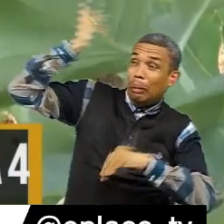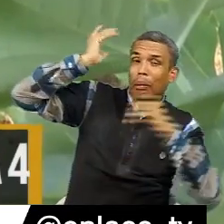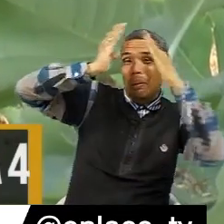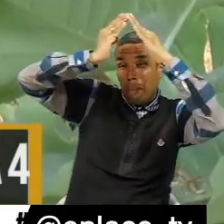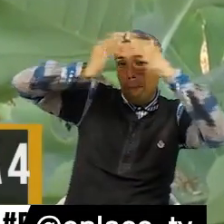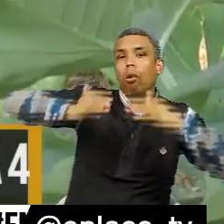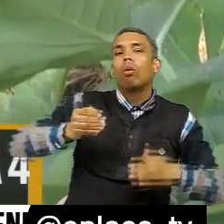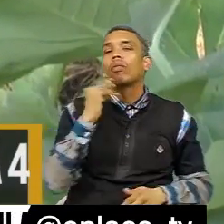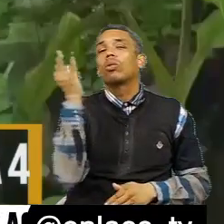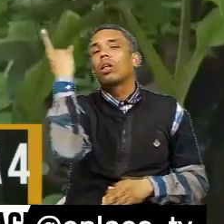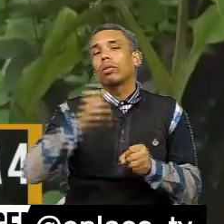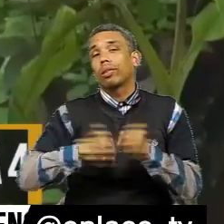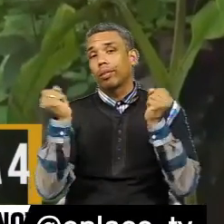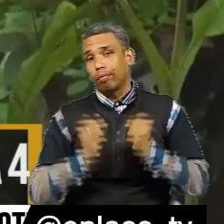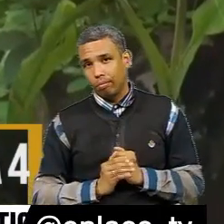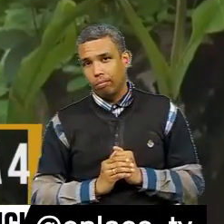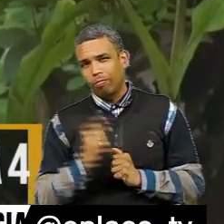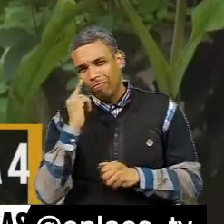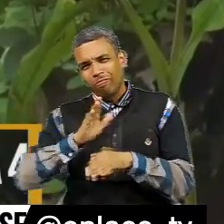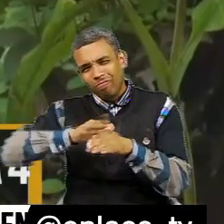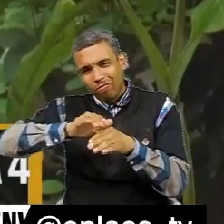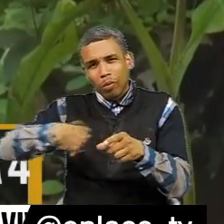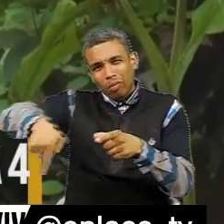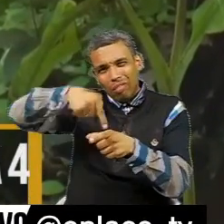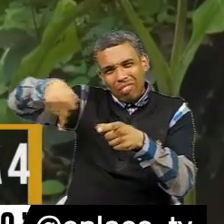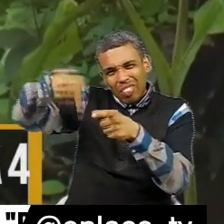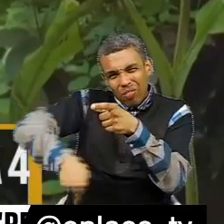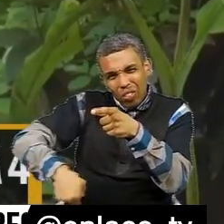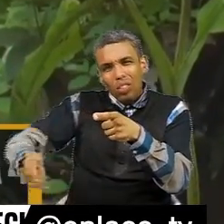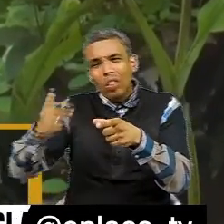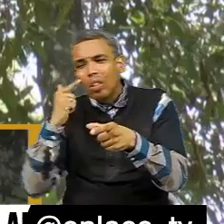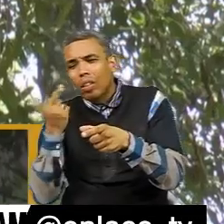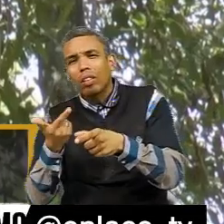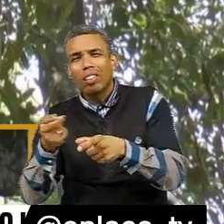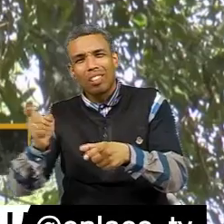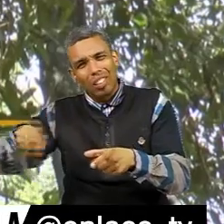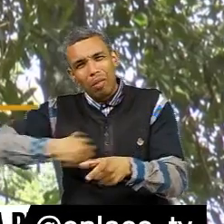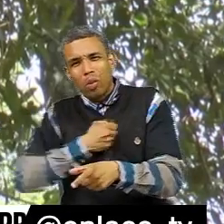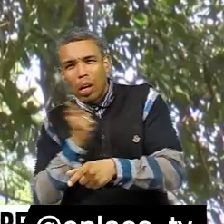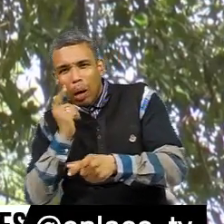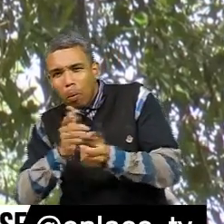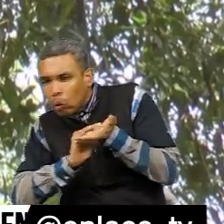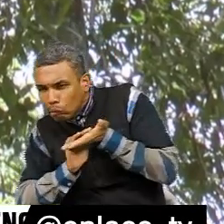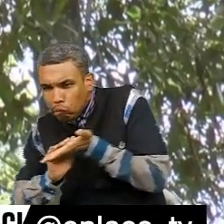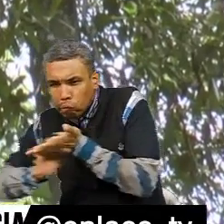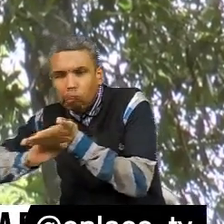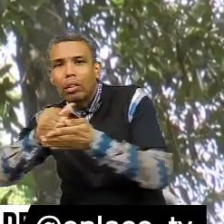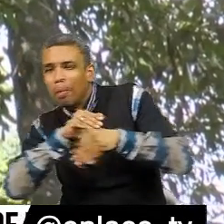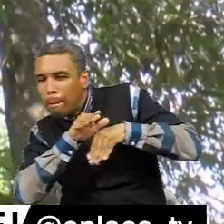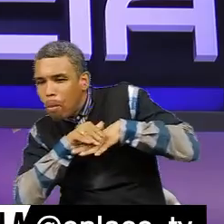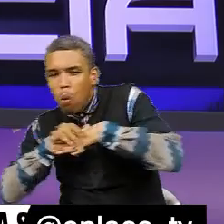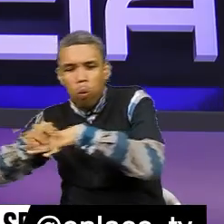cierre definitivo de estos pozos de agua potable que ya cumplieron su vida útil, al igual que la atención a la tala del árbol.